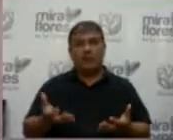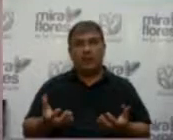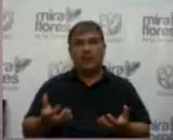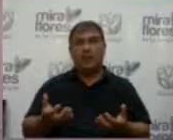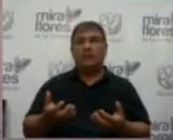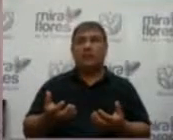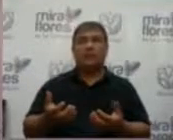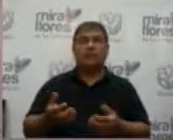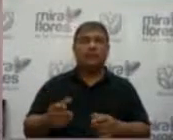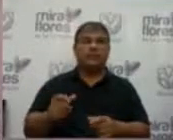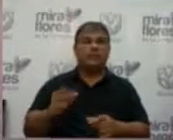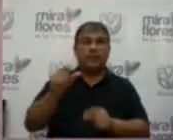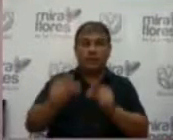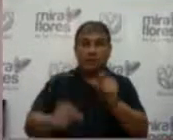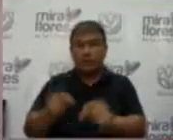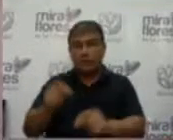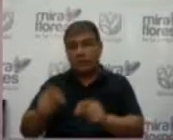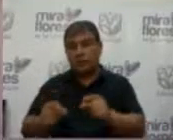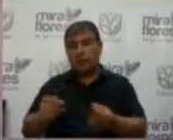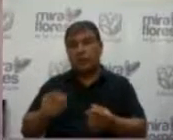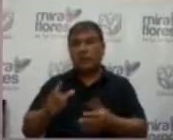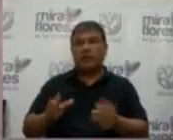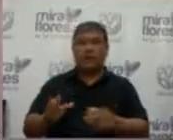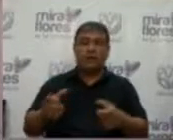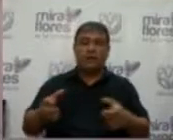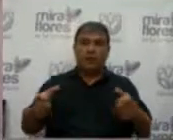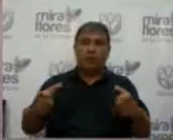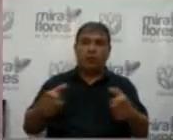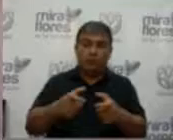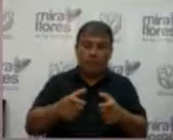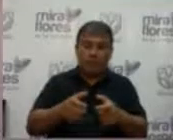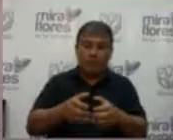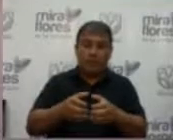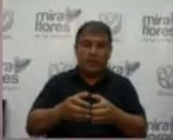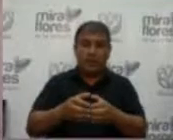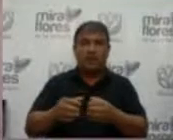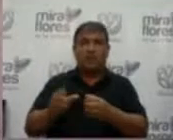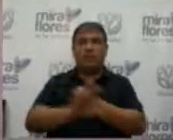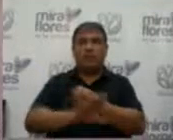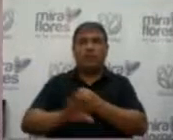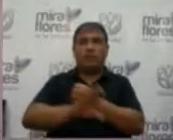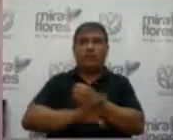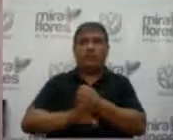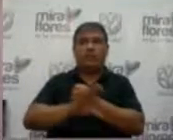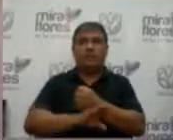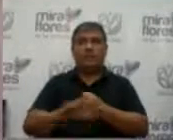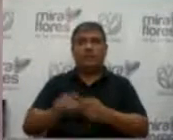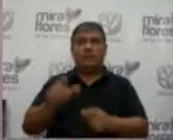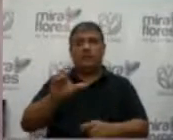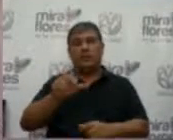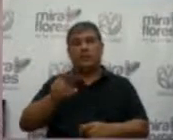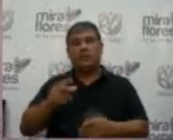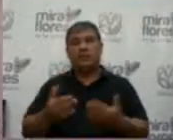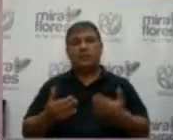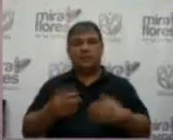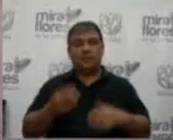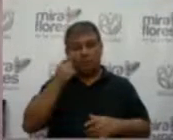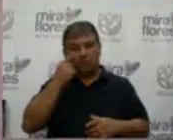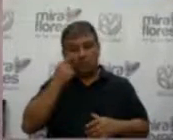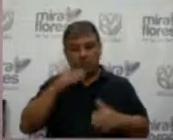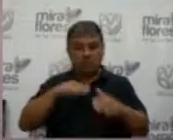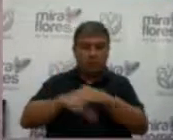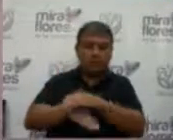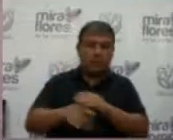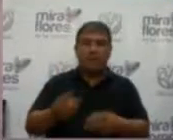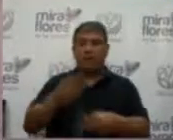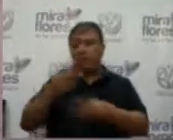queríamos que la gente de la plataforma, el Comité de Defensa Civil, se familiarice con los contenedores soterrados. También invitamos a